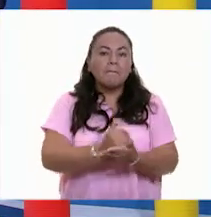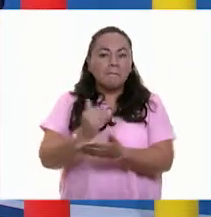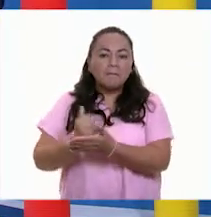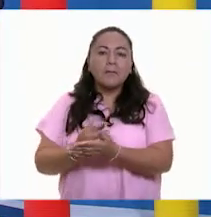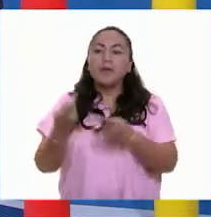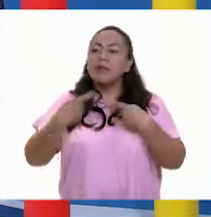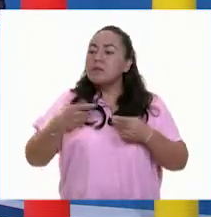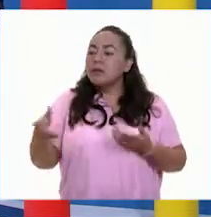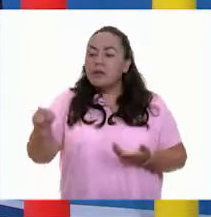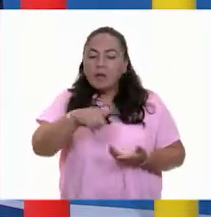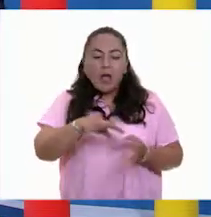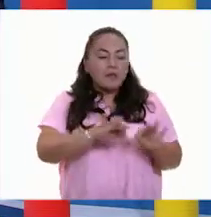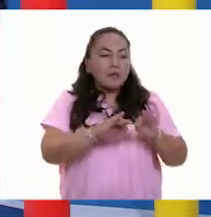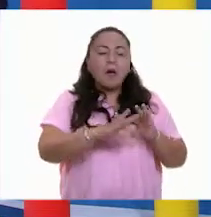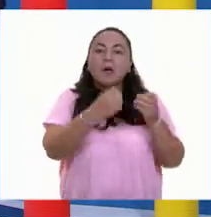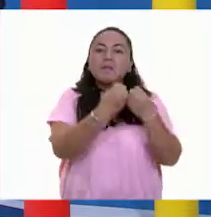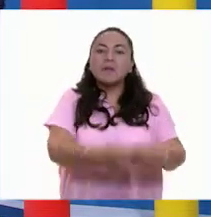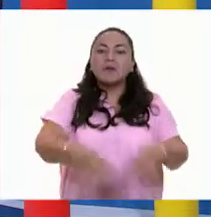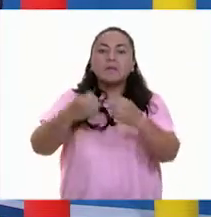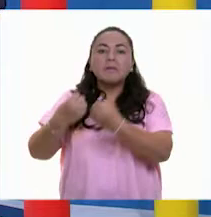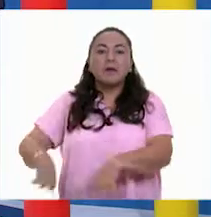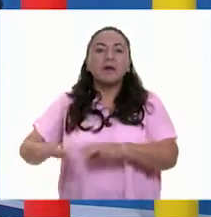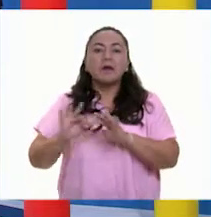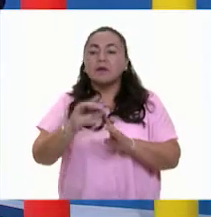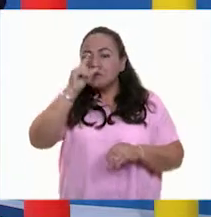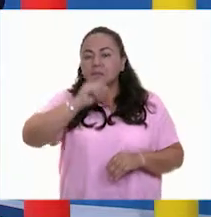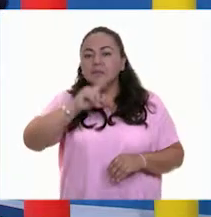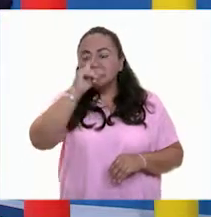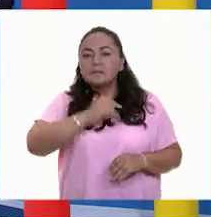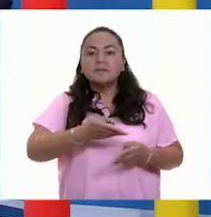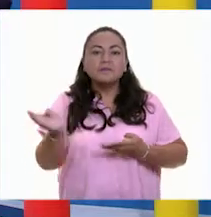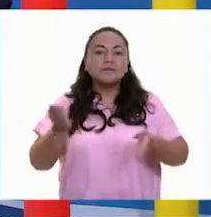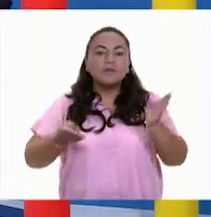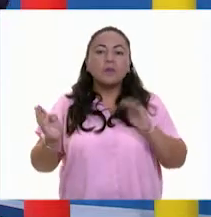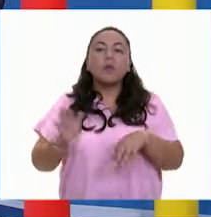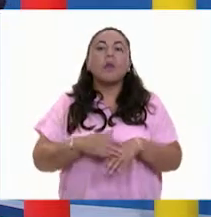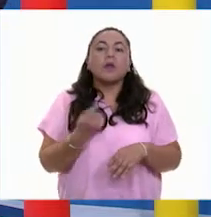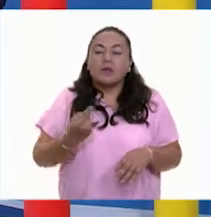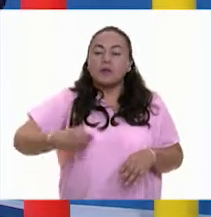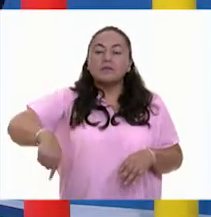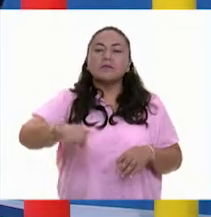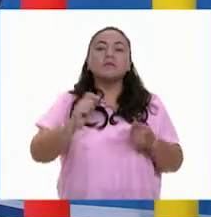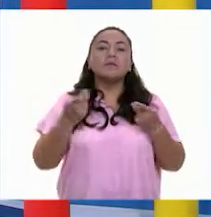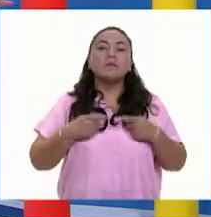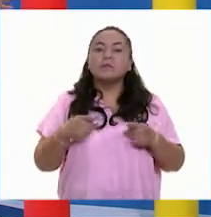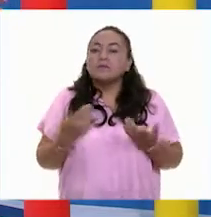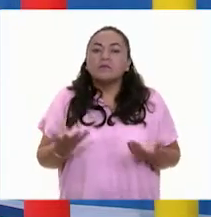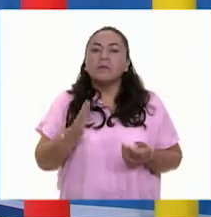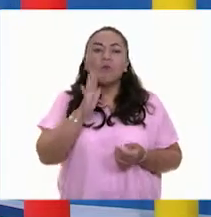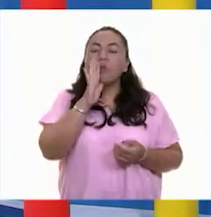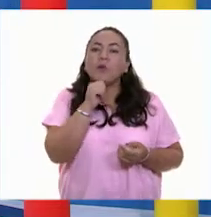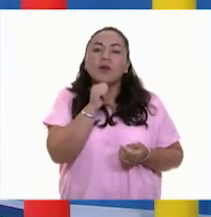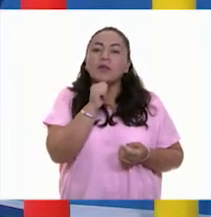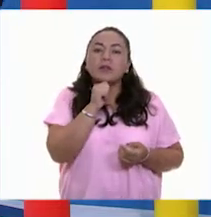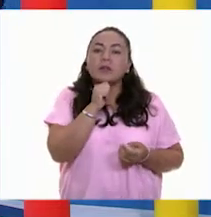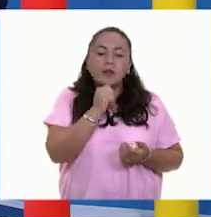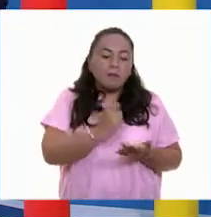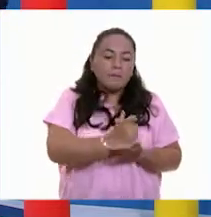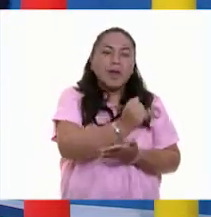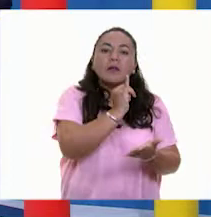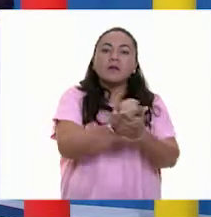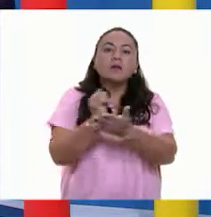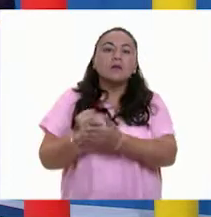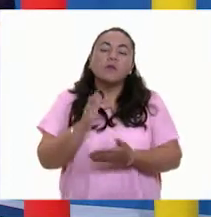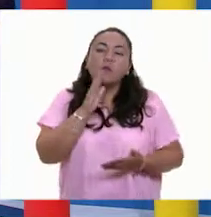que han perdido sus trabajos y reducción del ingreso nacional debido a que la gente no podrá pagar sus